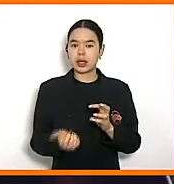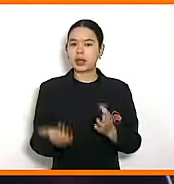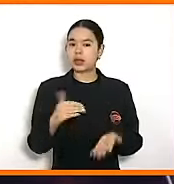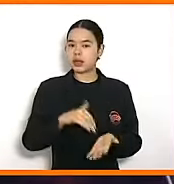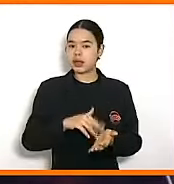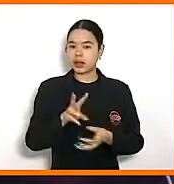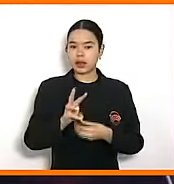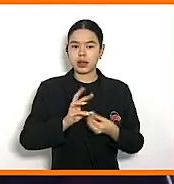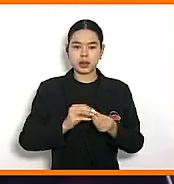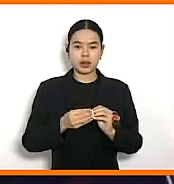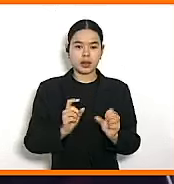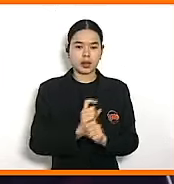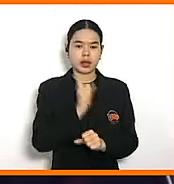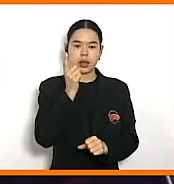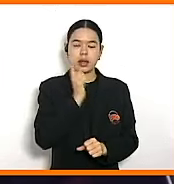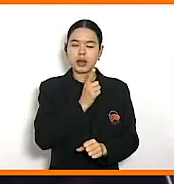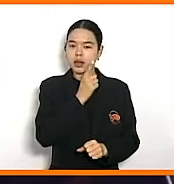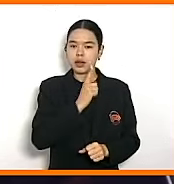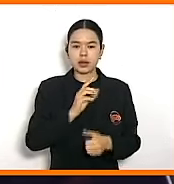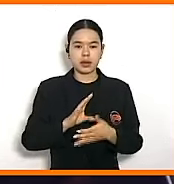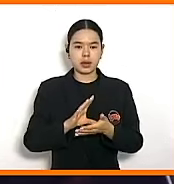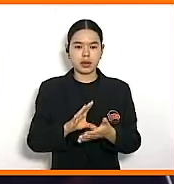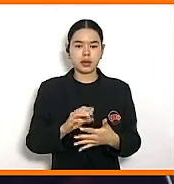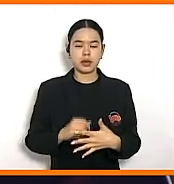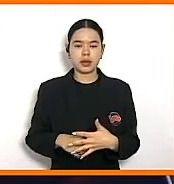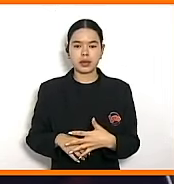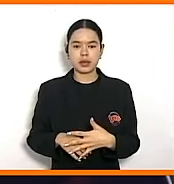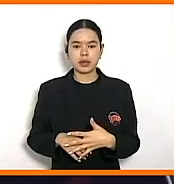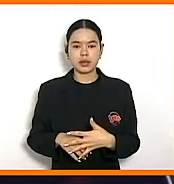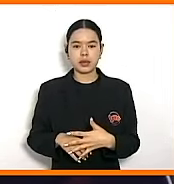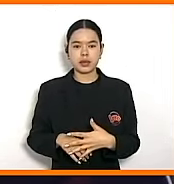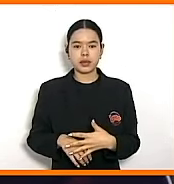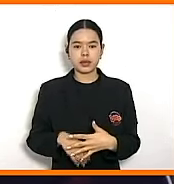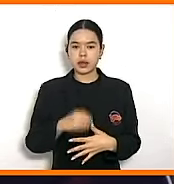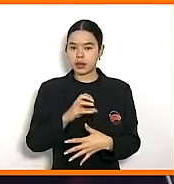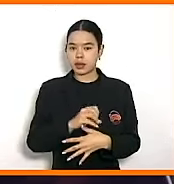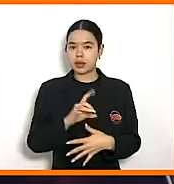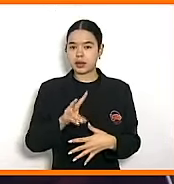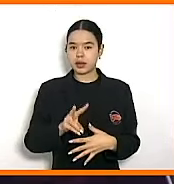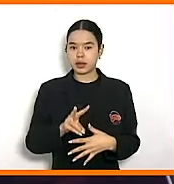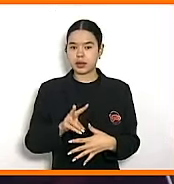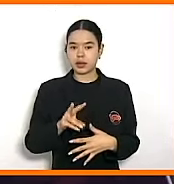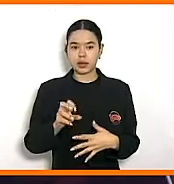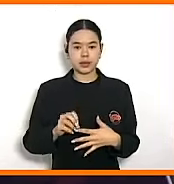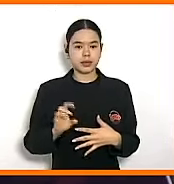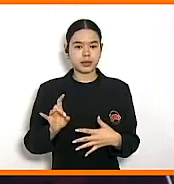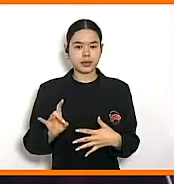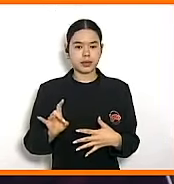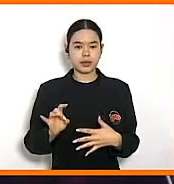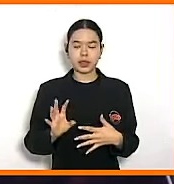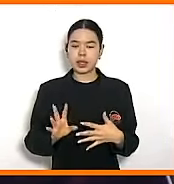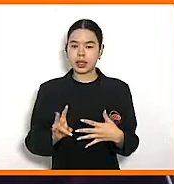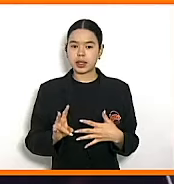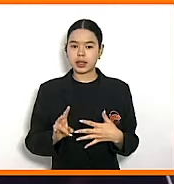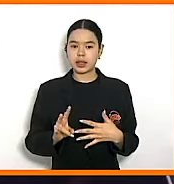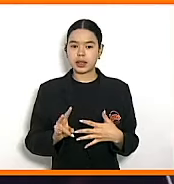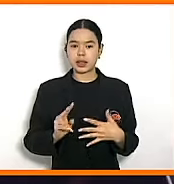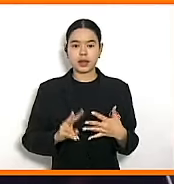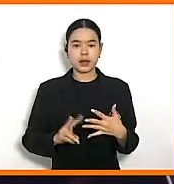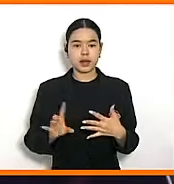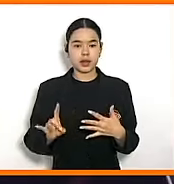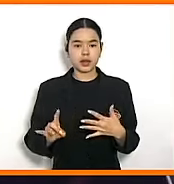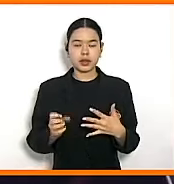repito los 6 números ganadores en Loto Super Premio, y estos son 02, 08, 17,